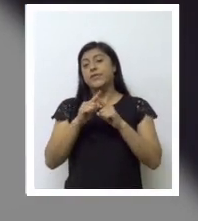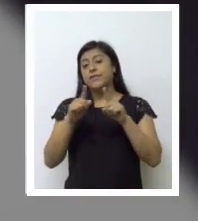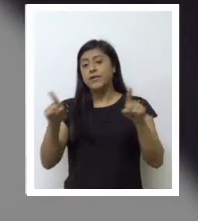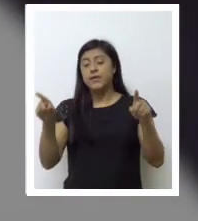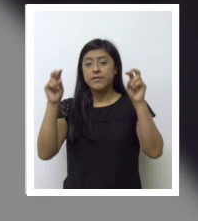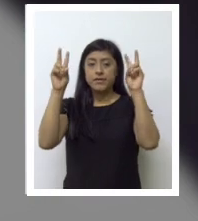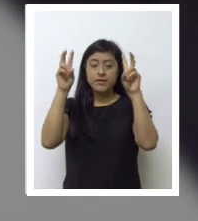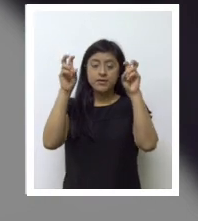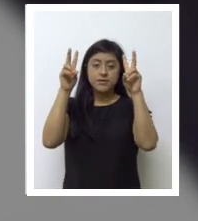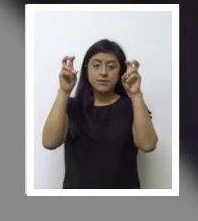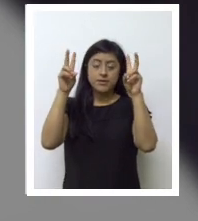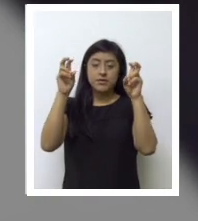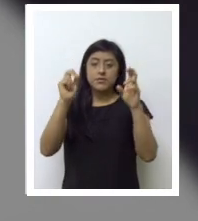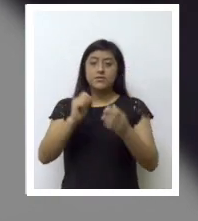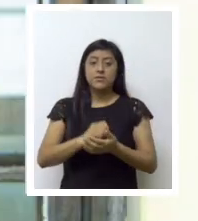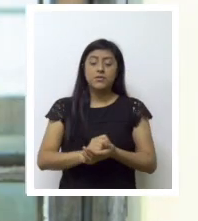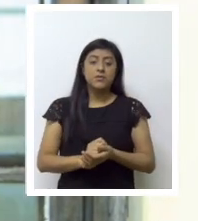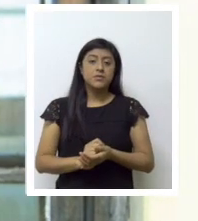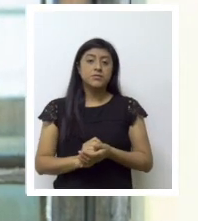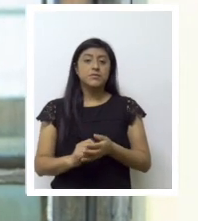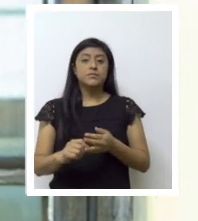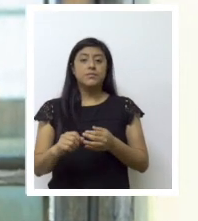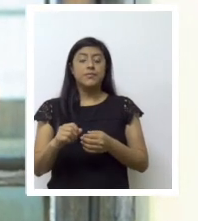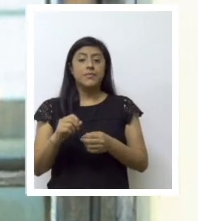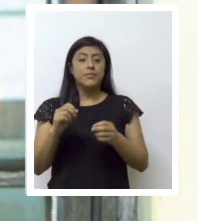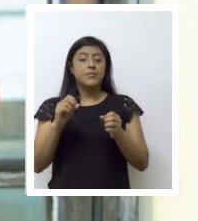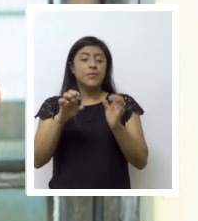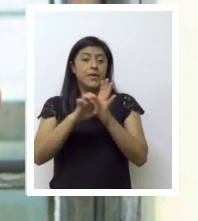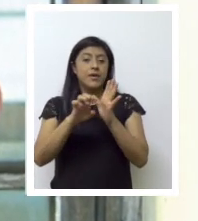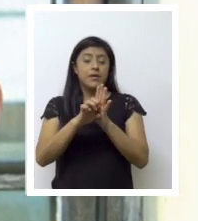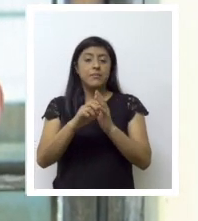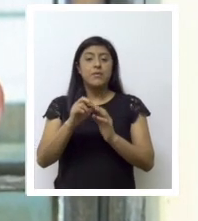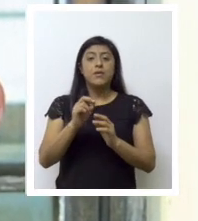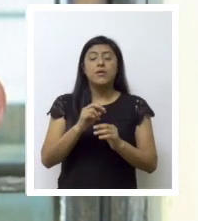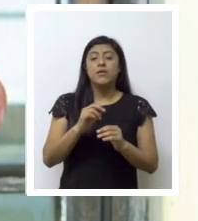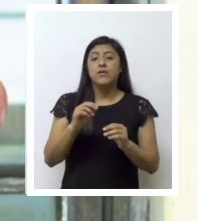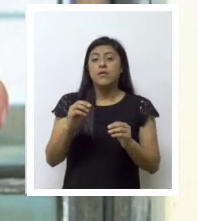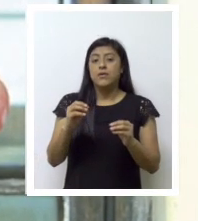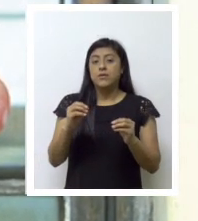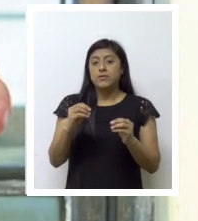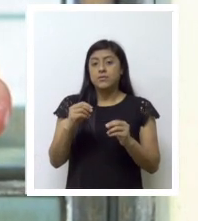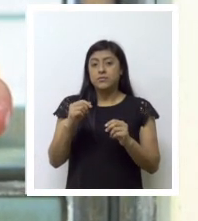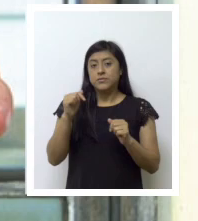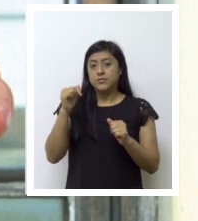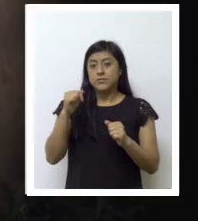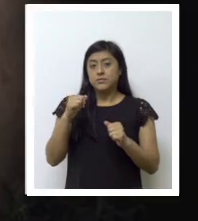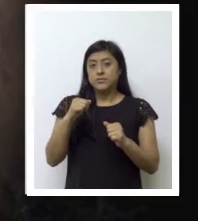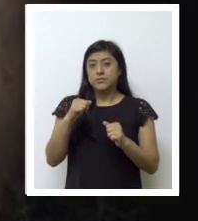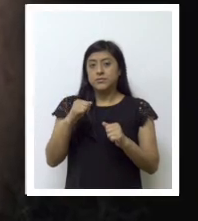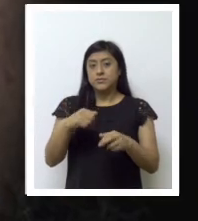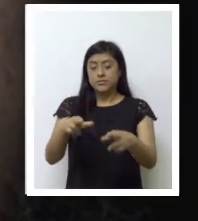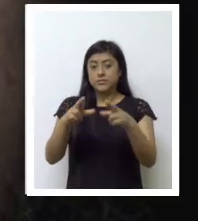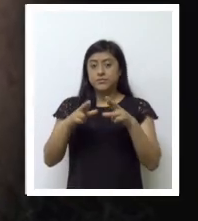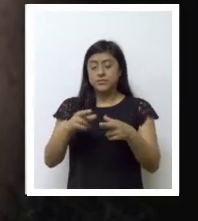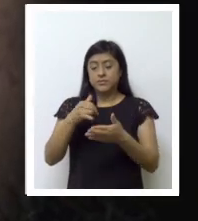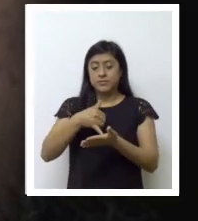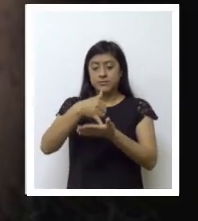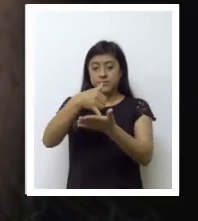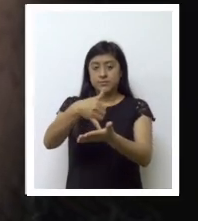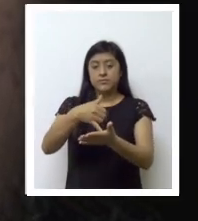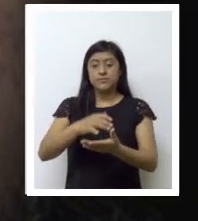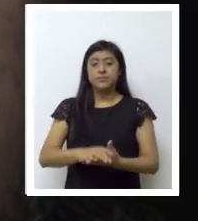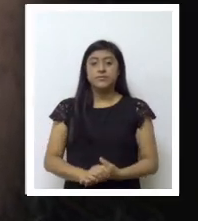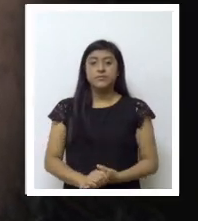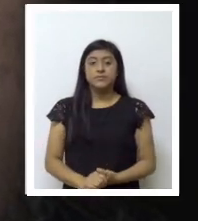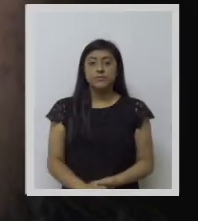cuentos, Sobrevivir para contarlo, Manual para desaparecer, Crónicas suburbanas, Ruleta rusa,